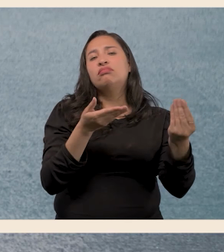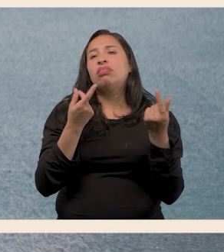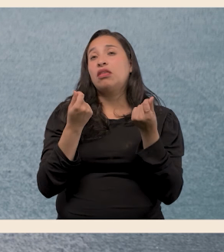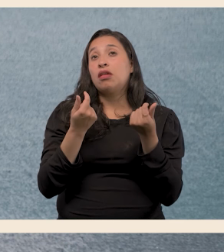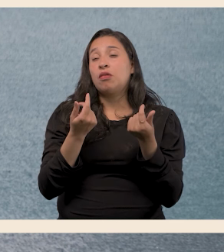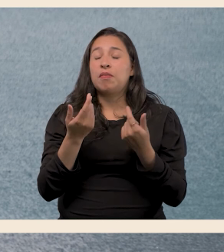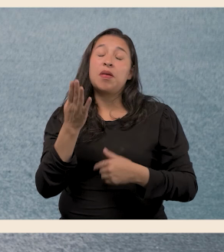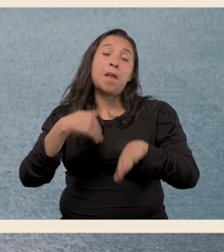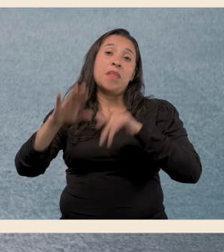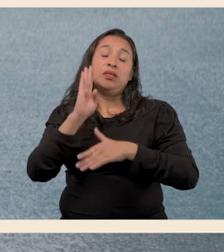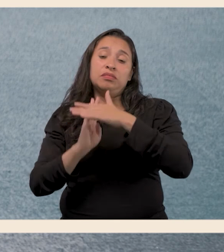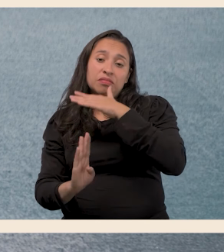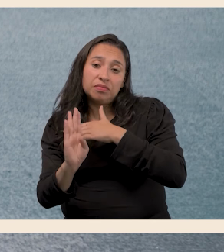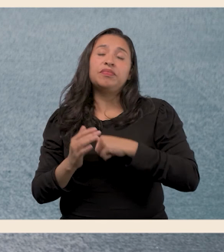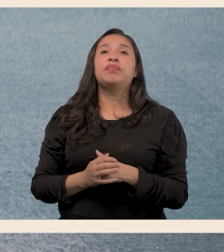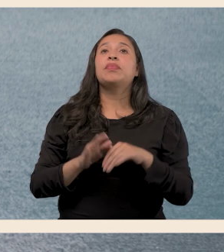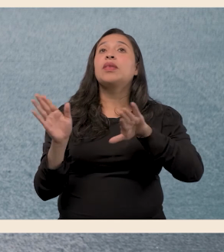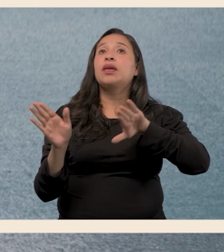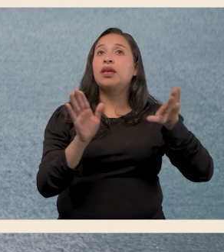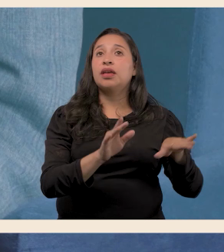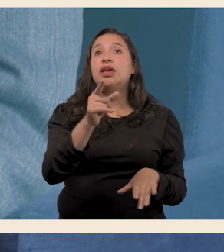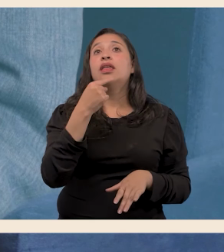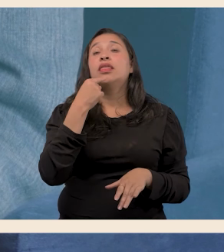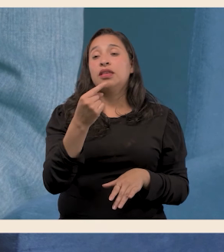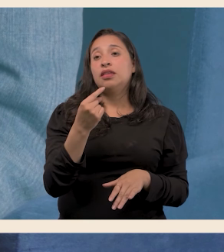Porque una persona mayor, si tiene platica, pues